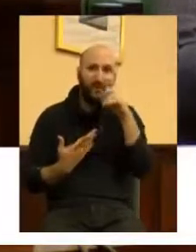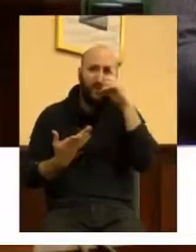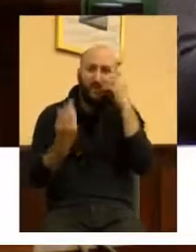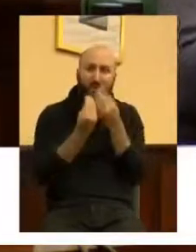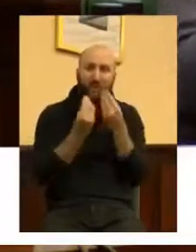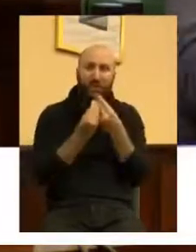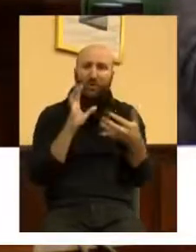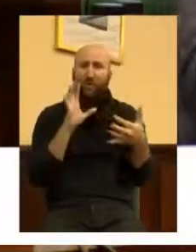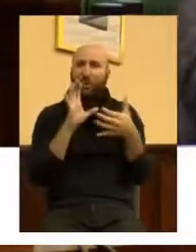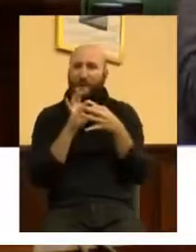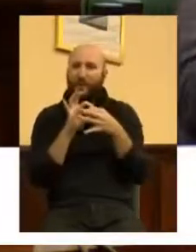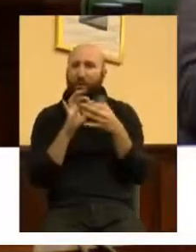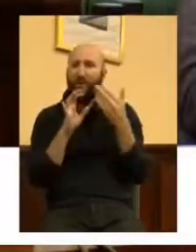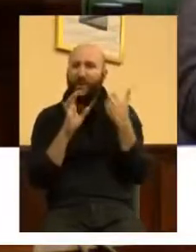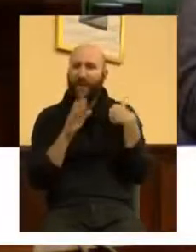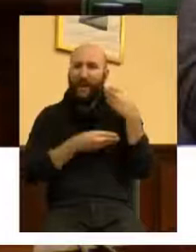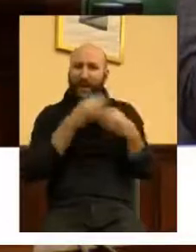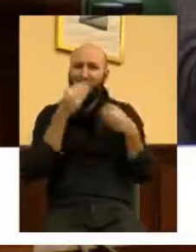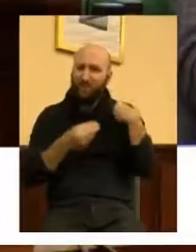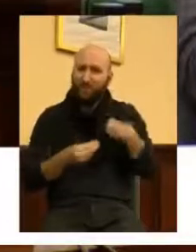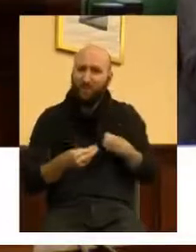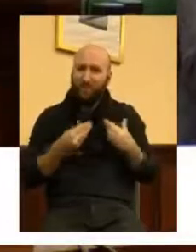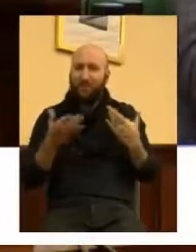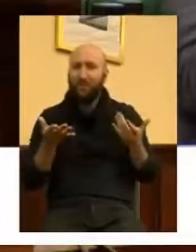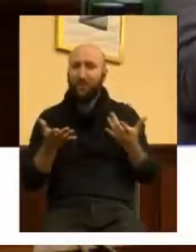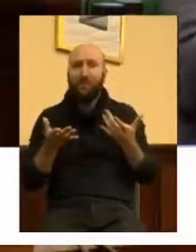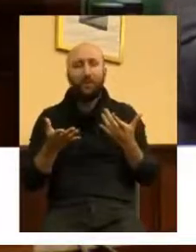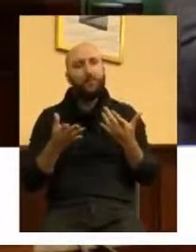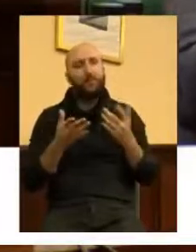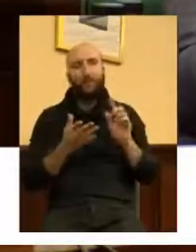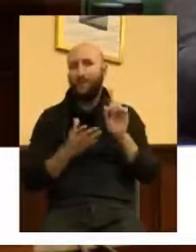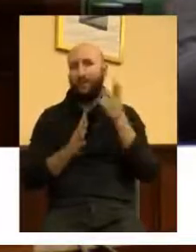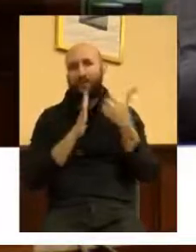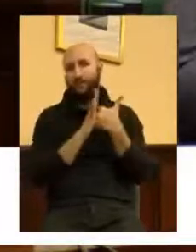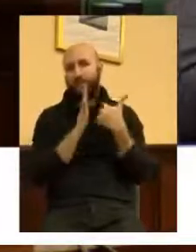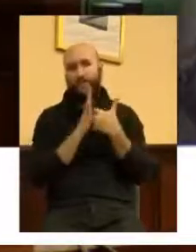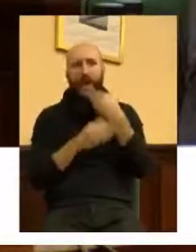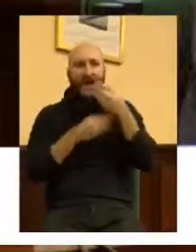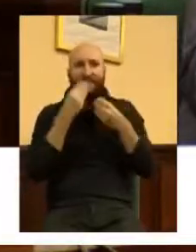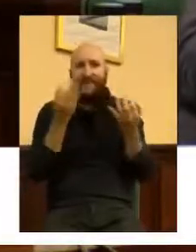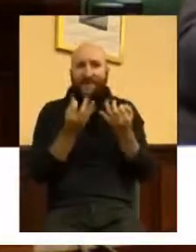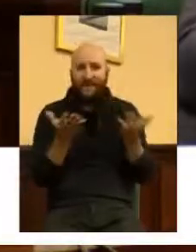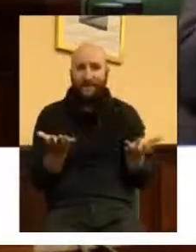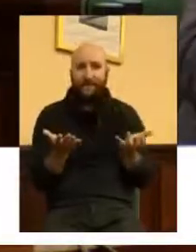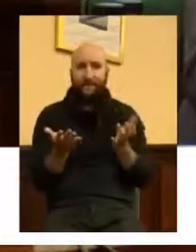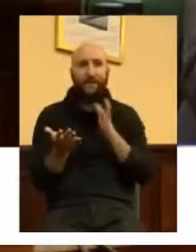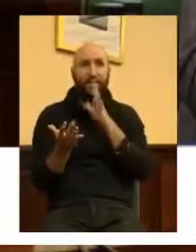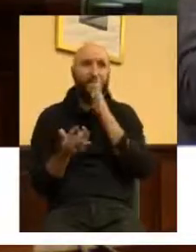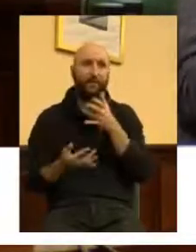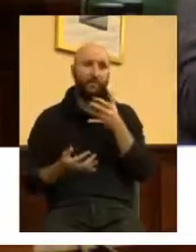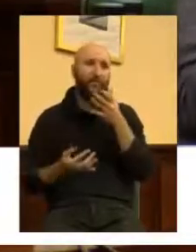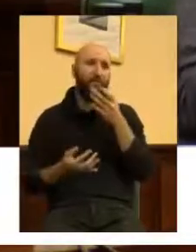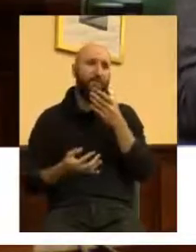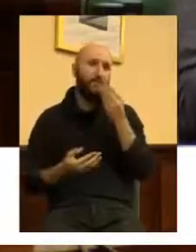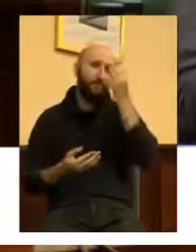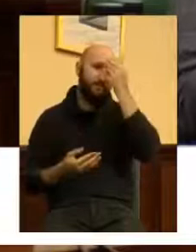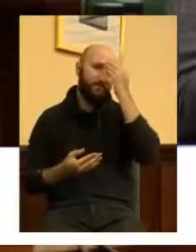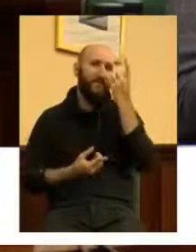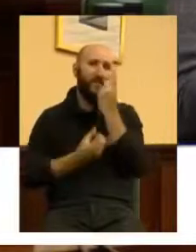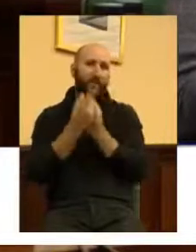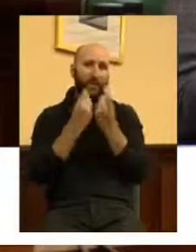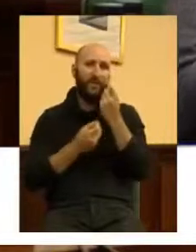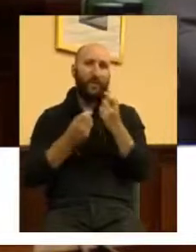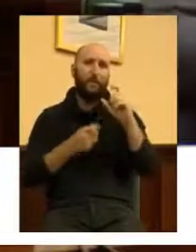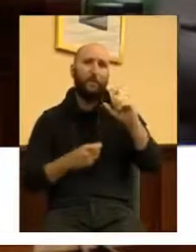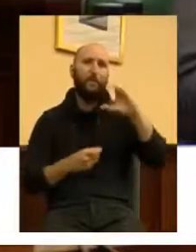nos unamos a lo que ya están ustedes haciendo. Bueno, primero nos tendrían que explicar qué es lo que están haciendo, porque supongo que usted tendrá más información que